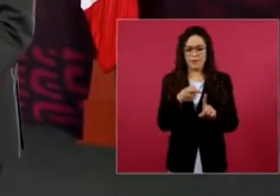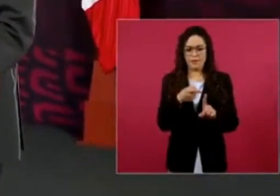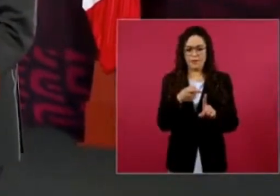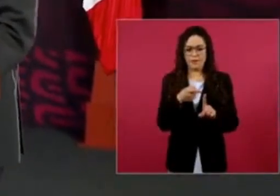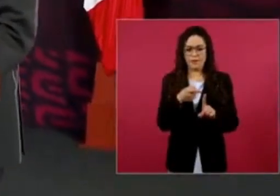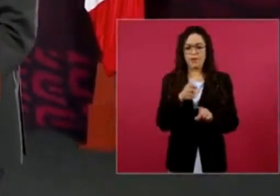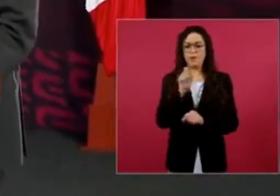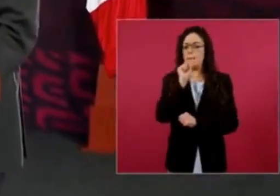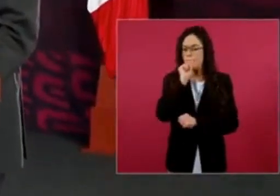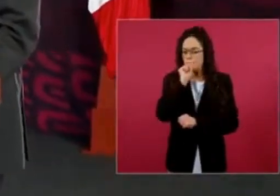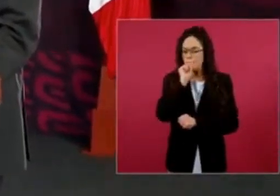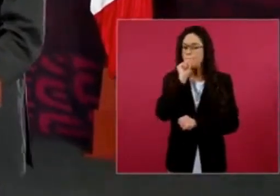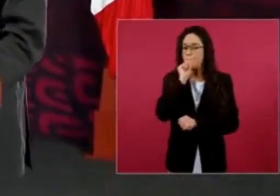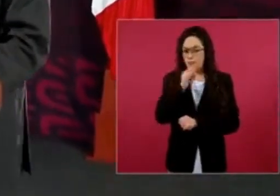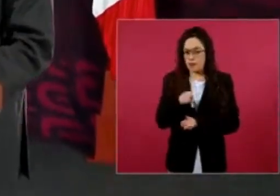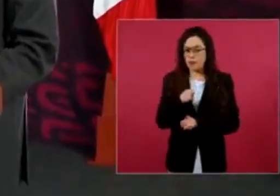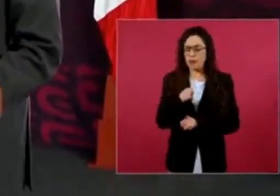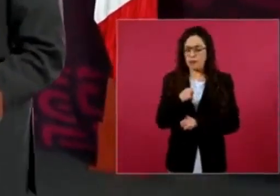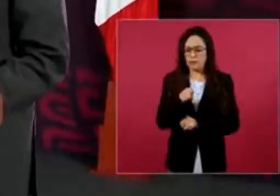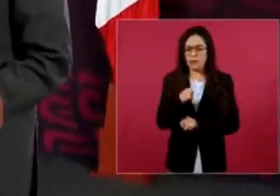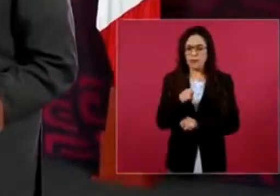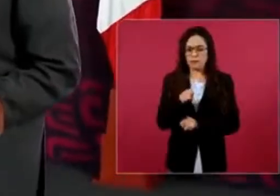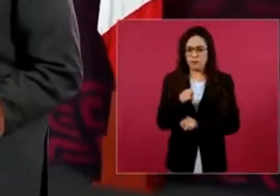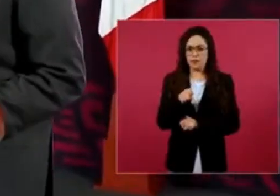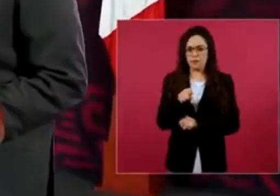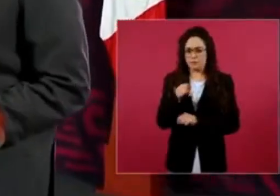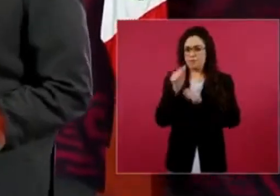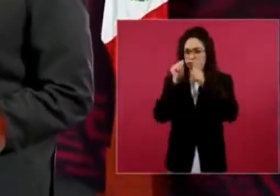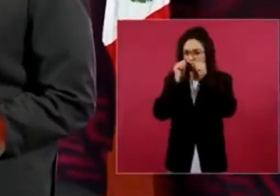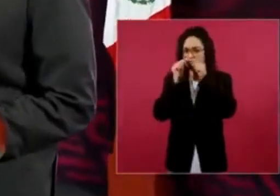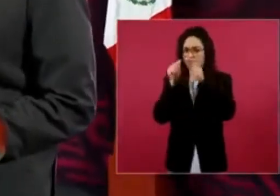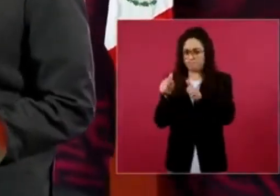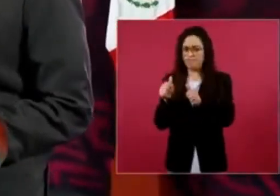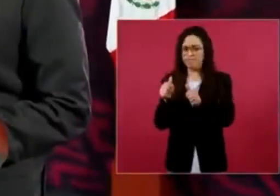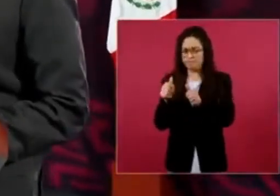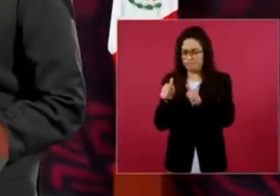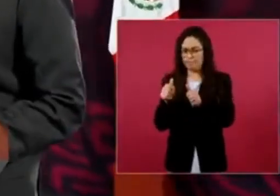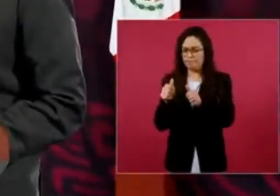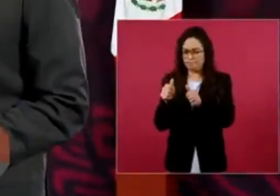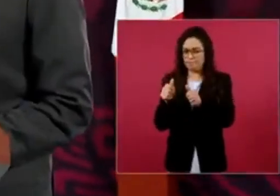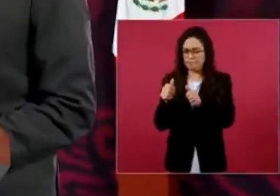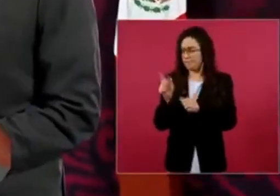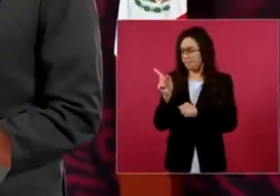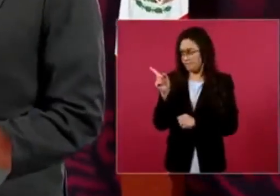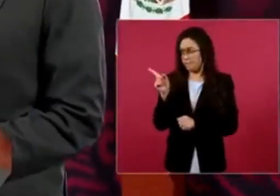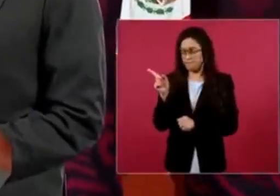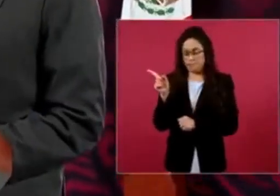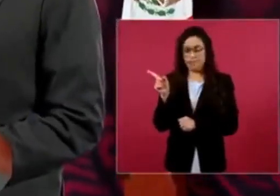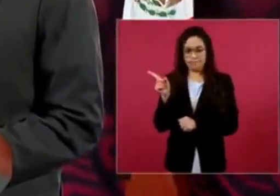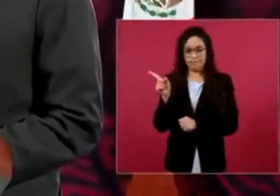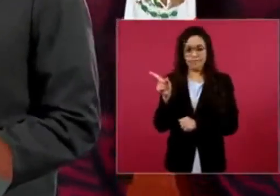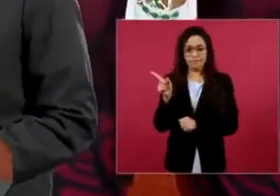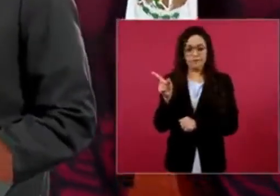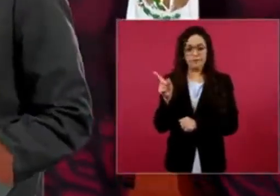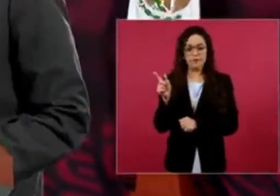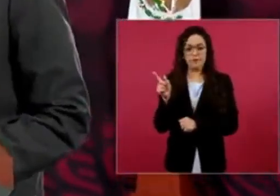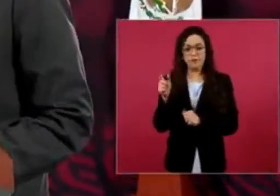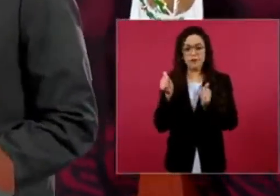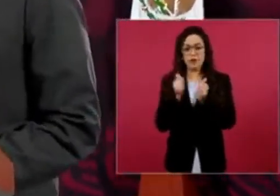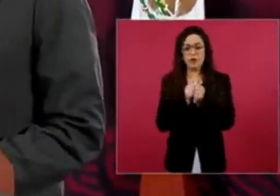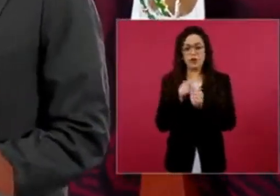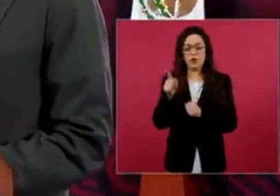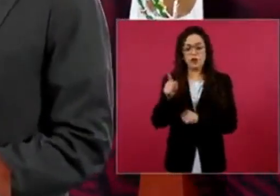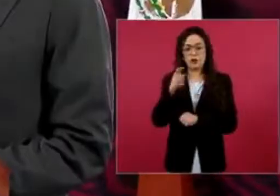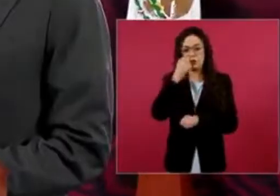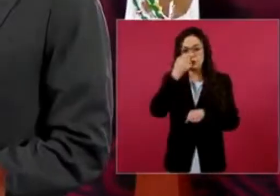También vamos a atenderlo. Lo de que tiene que ver con la Secretaría de Salud, igual. Sí.